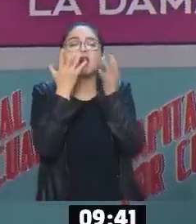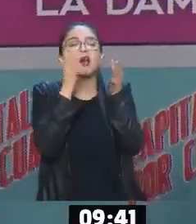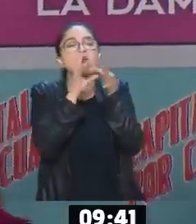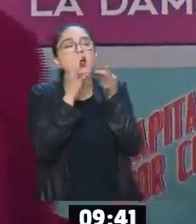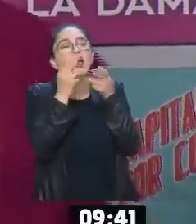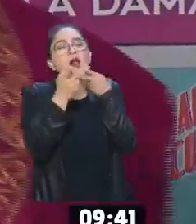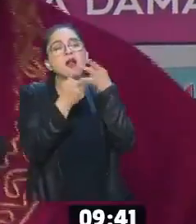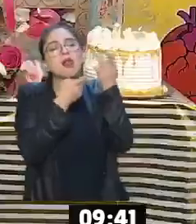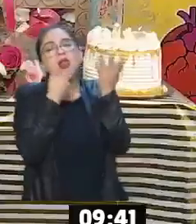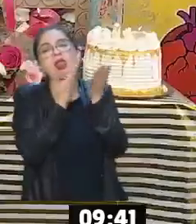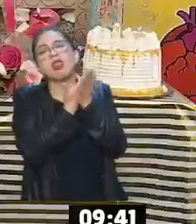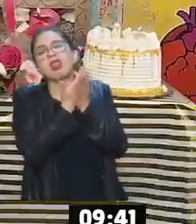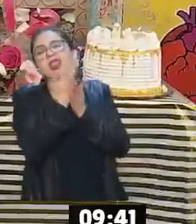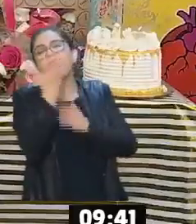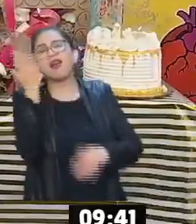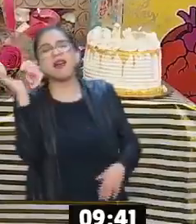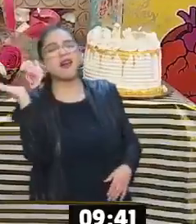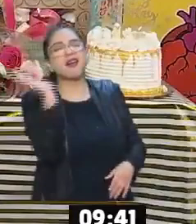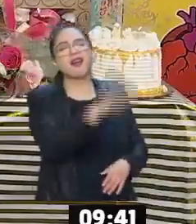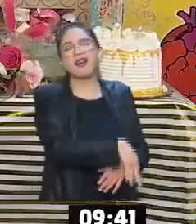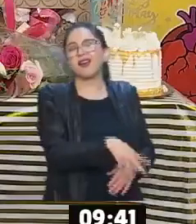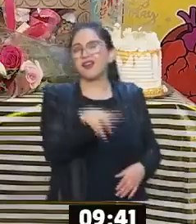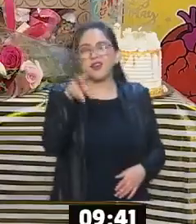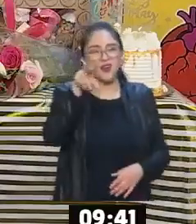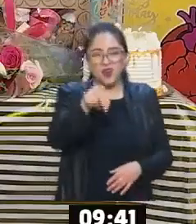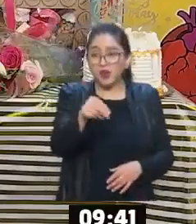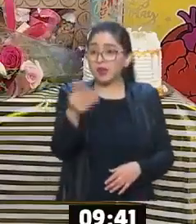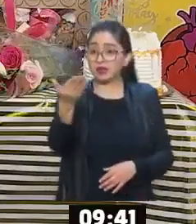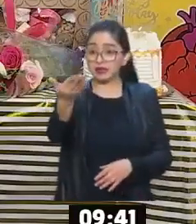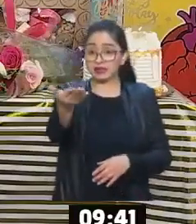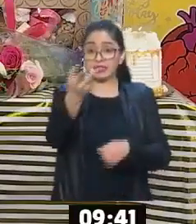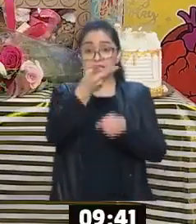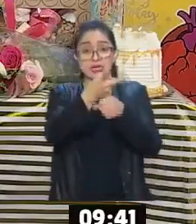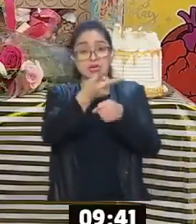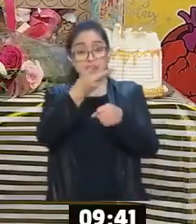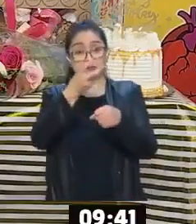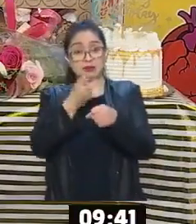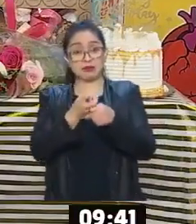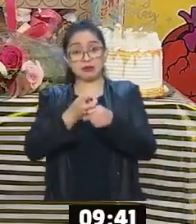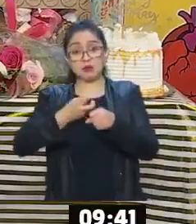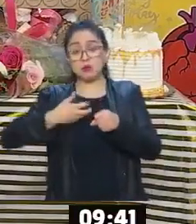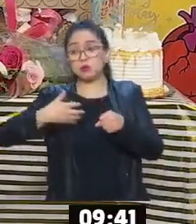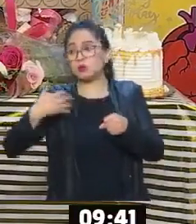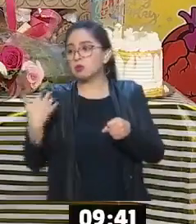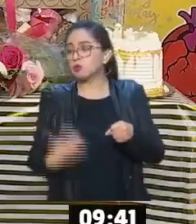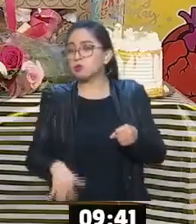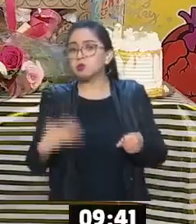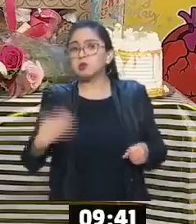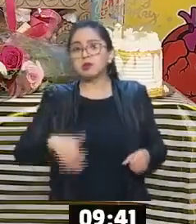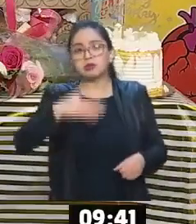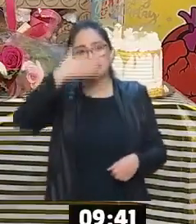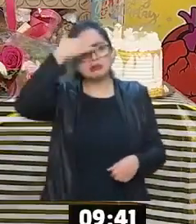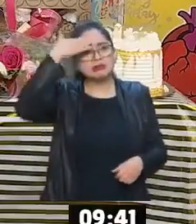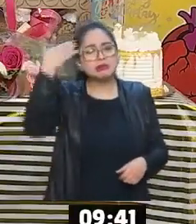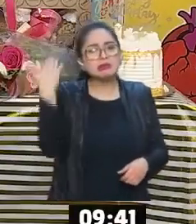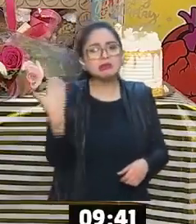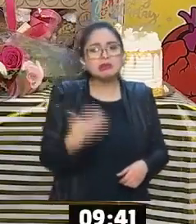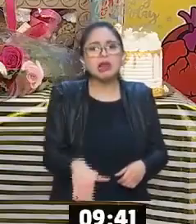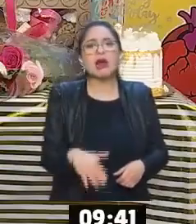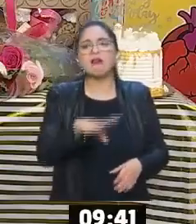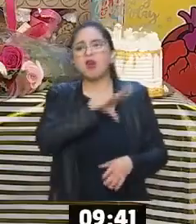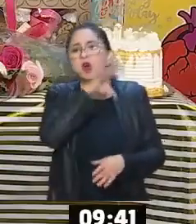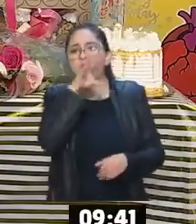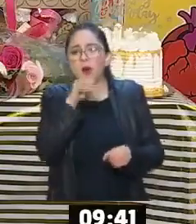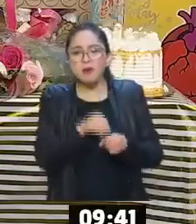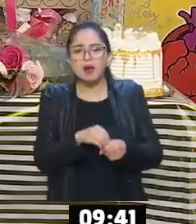No, no, mamen, no, eso, no, mamá. No, no, no, acá. Acá es... nuestra siguiente invitada, claro que sabe y le sabe tres vueltas. Viene a